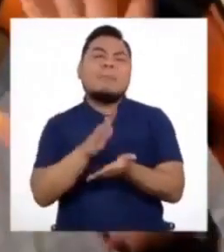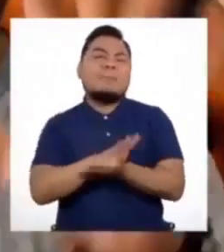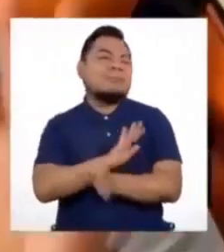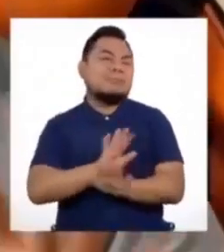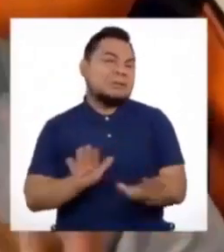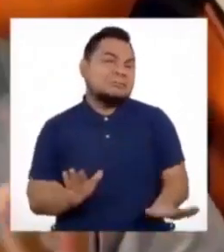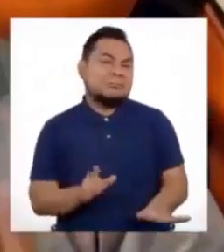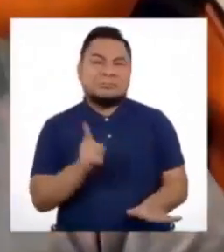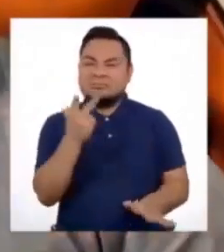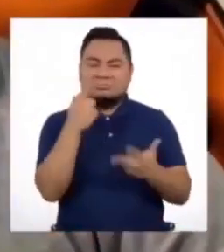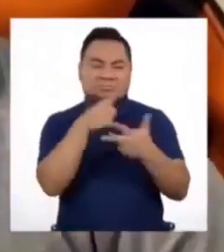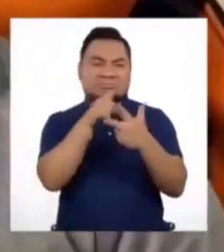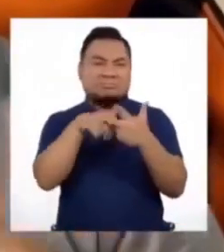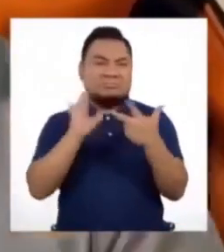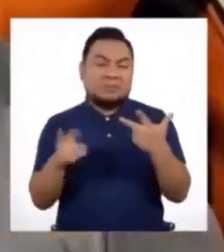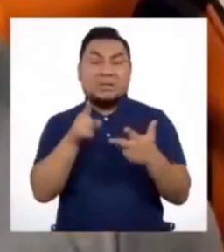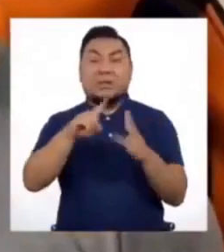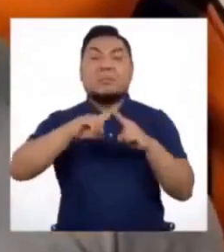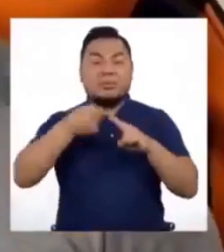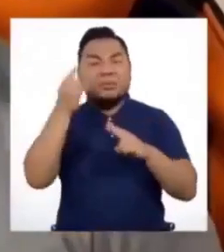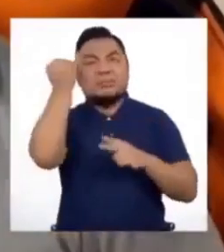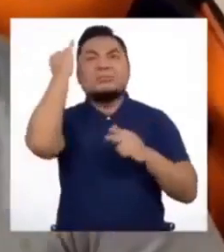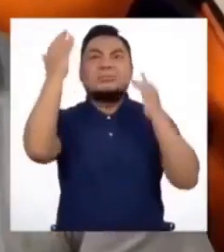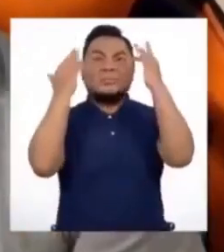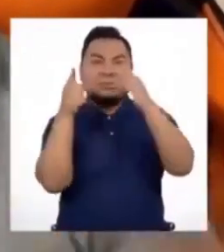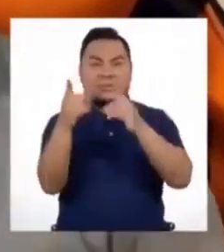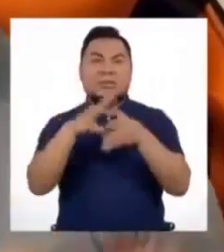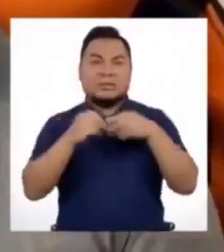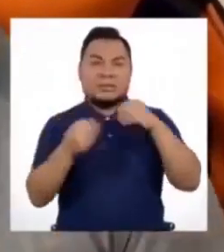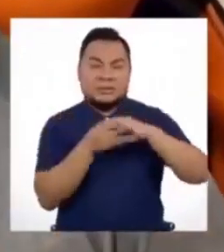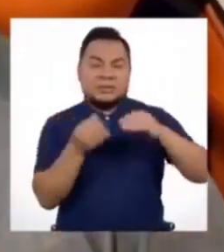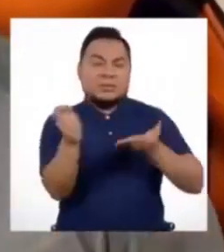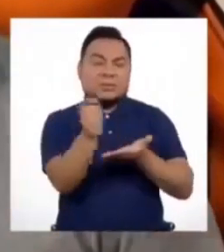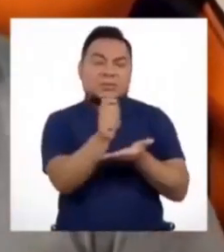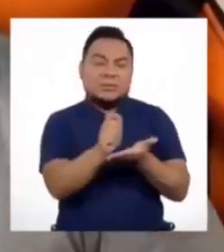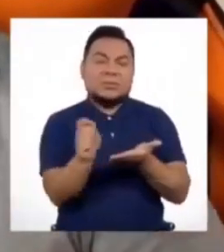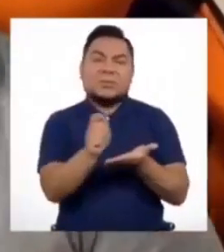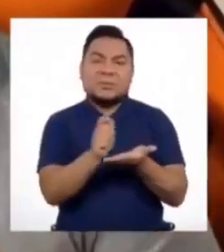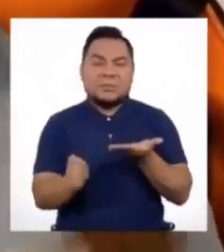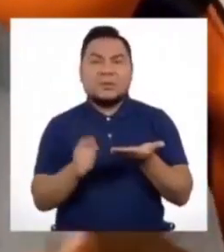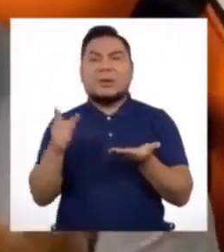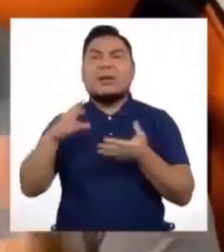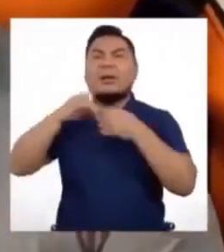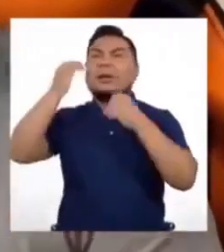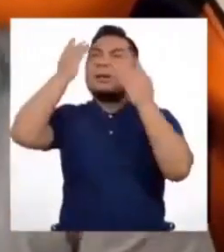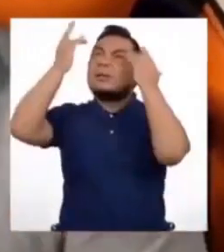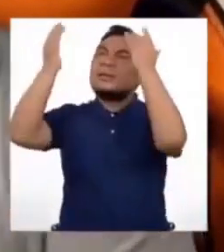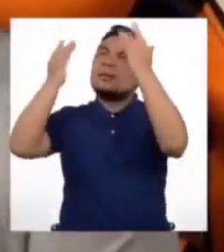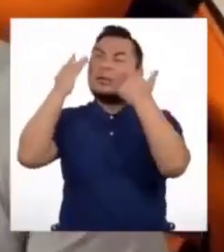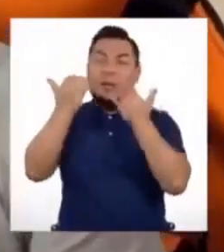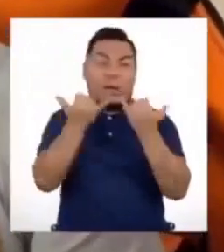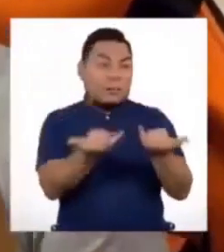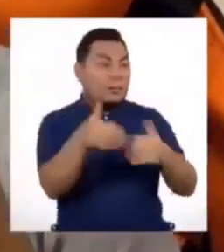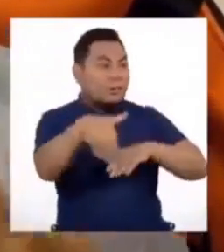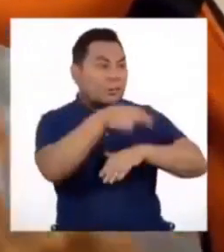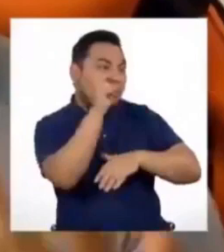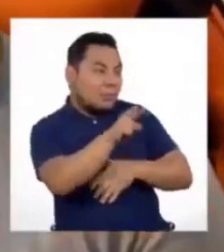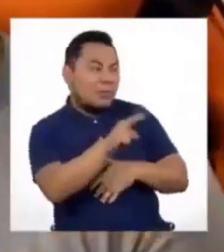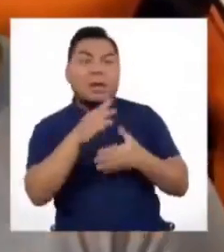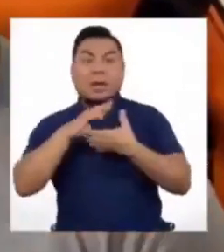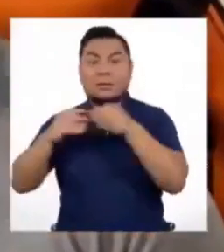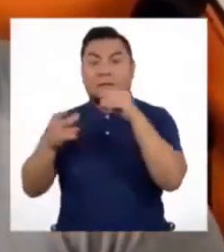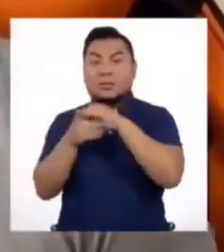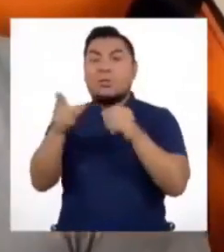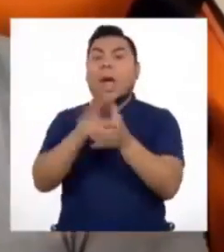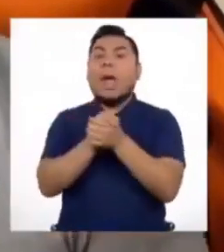A partir de eso puedes crear las historias que tú quieres. Puedes llevarnos a mundos fantásticos o a la realidad o a contar la historia de